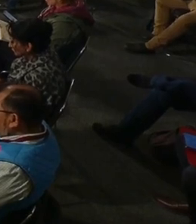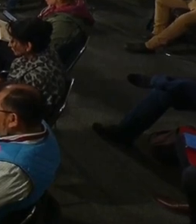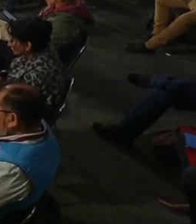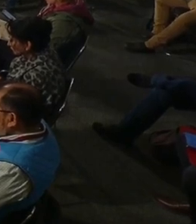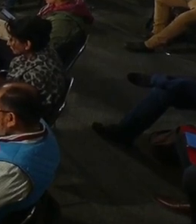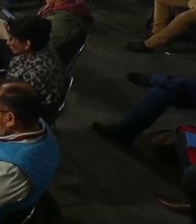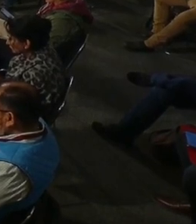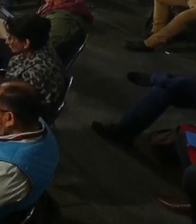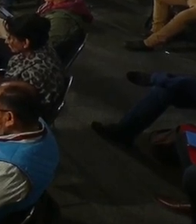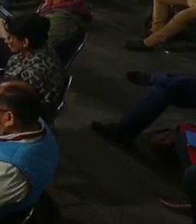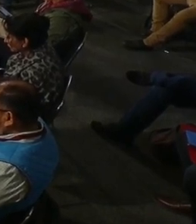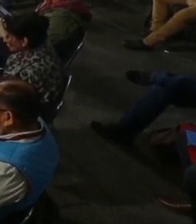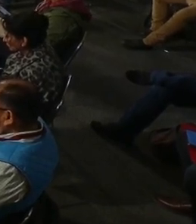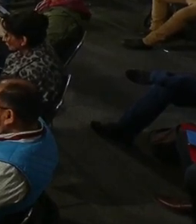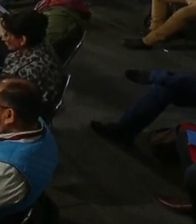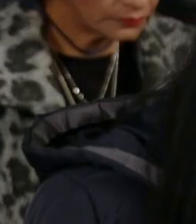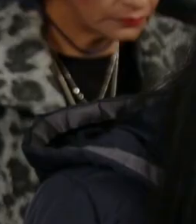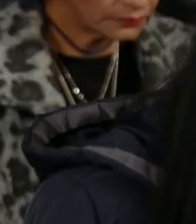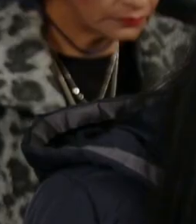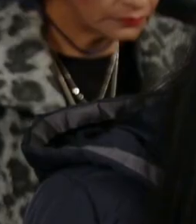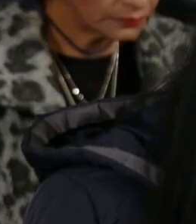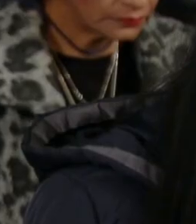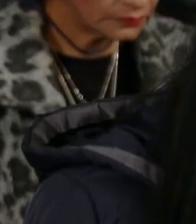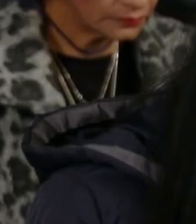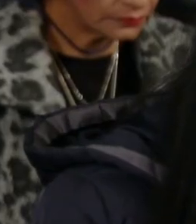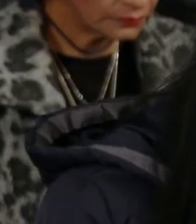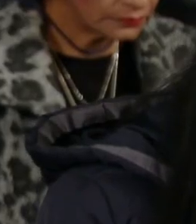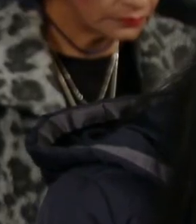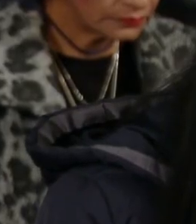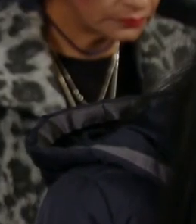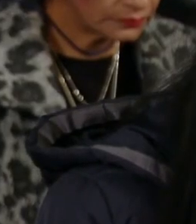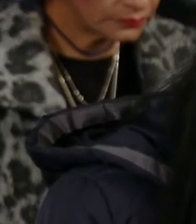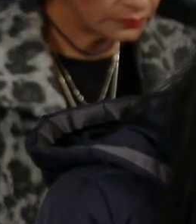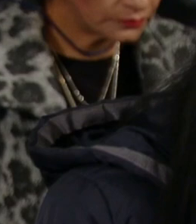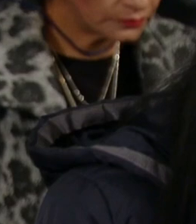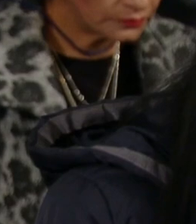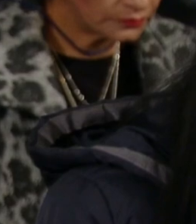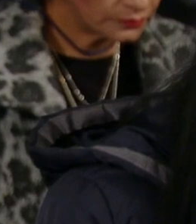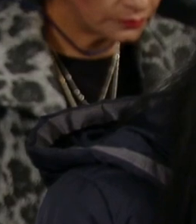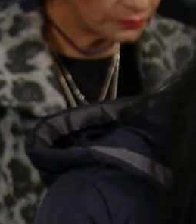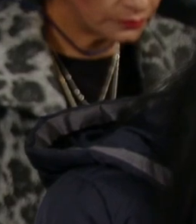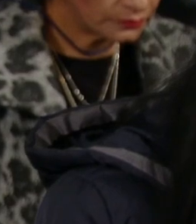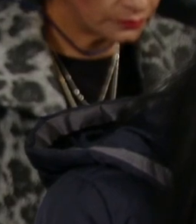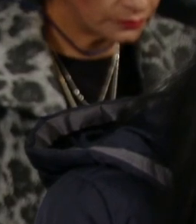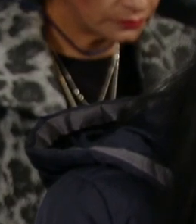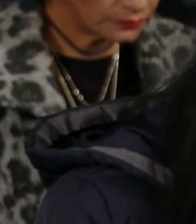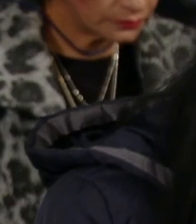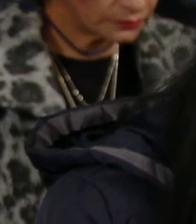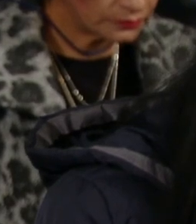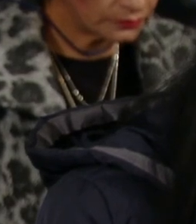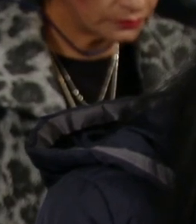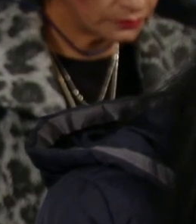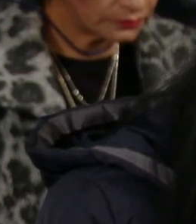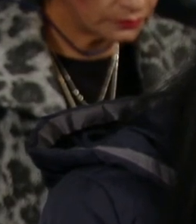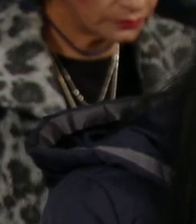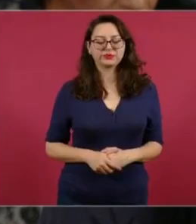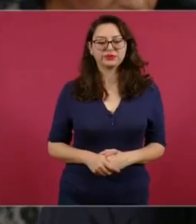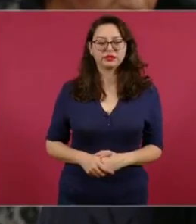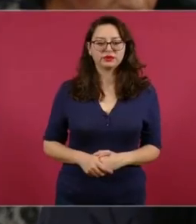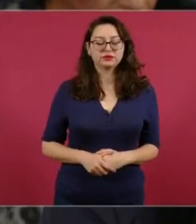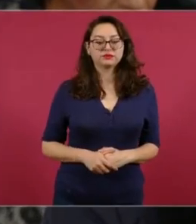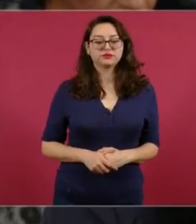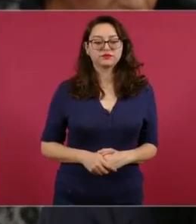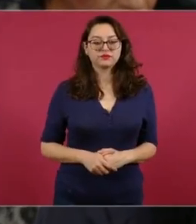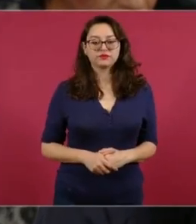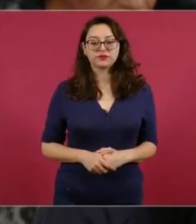les impacta es que la agricultura no fue incluida en el acuerdo que autoriza que títulos de concesión vencidos por hasta 10 años